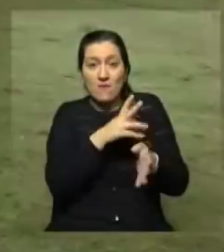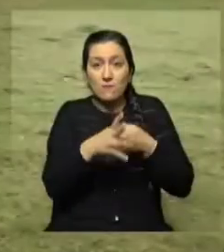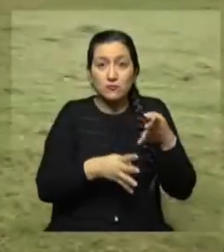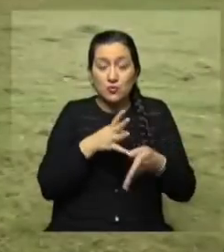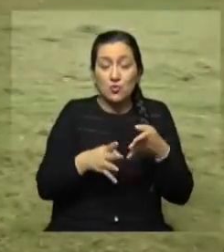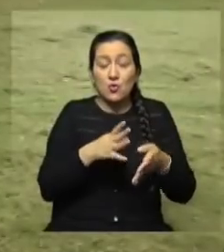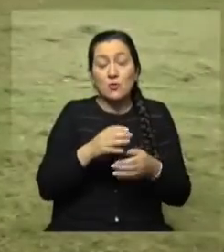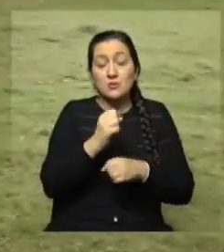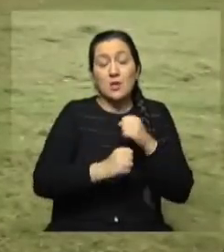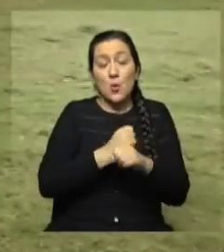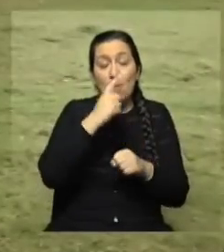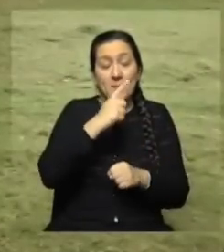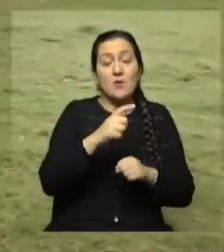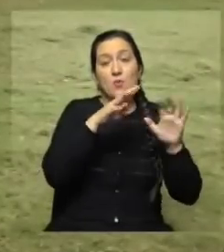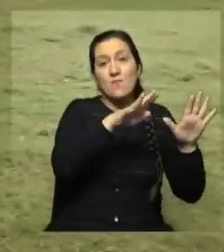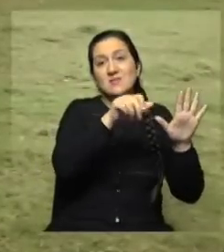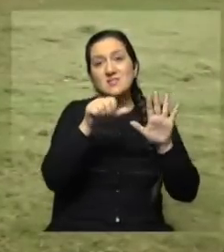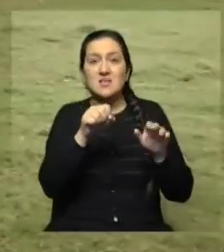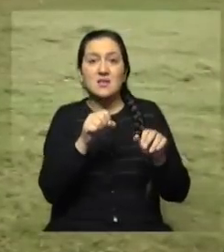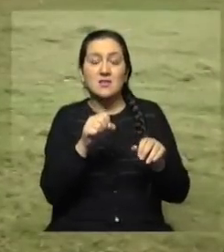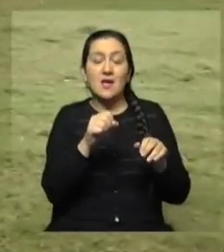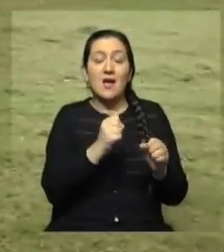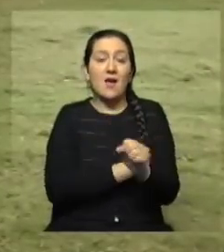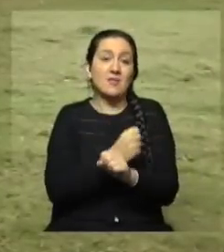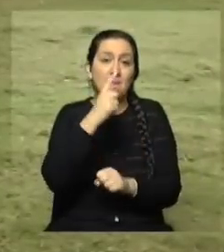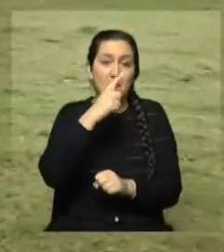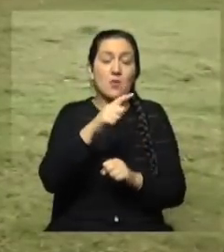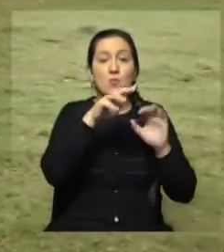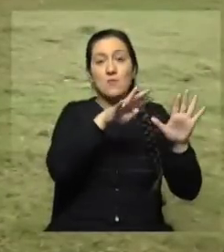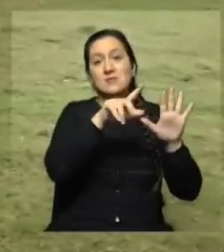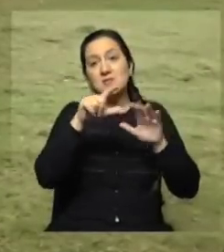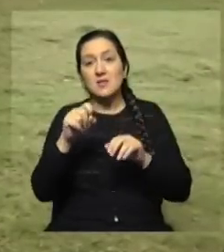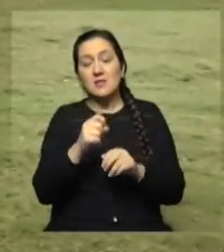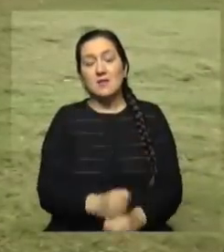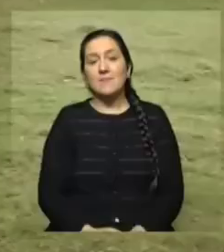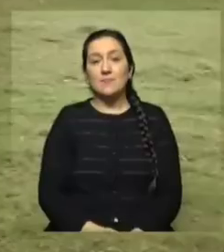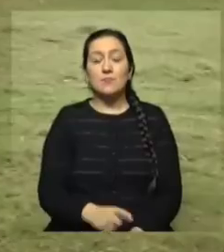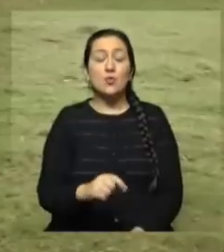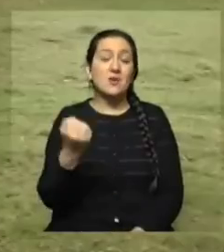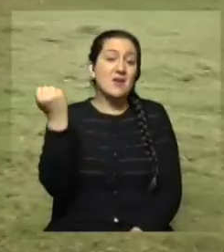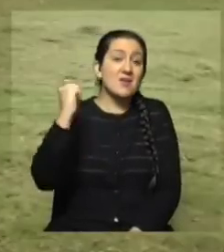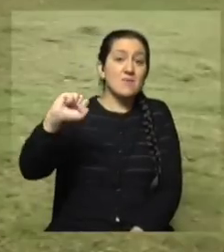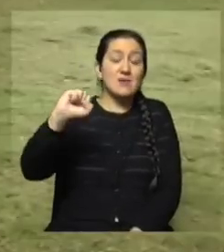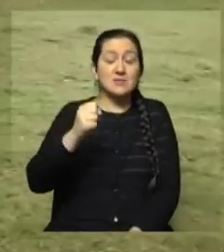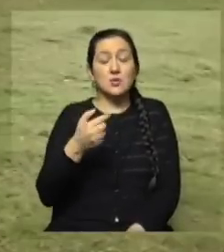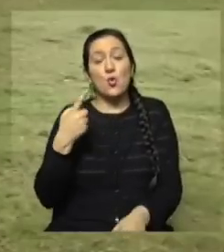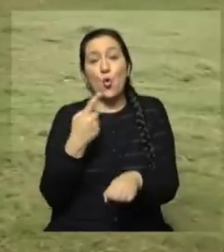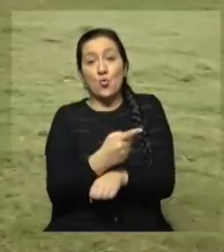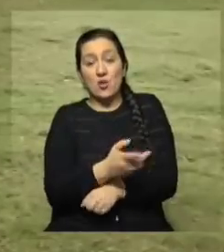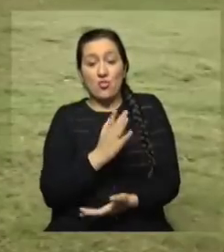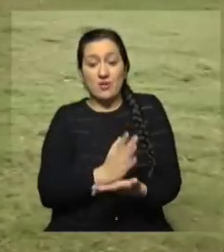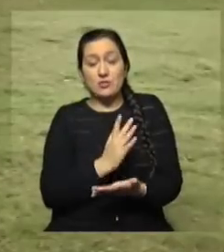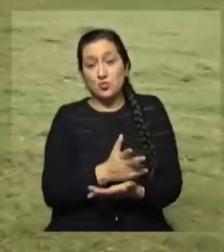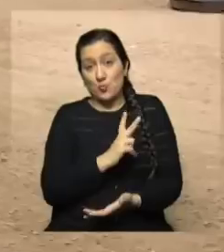principios de los 70 sí se trata del primer juicio por crímenes de lesa humanidad bajo el nuevo código del proceso